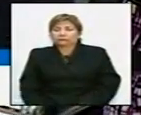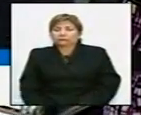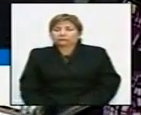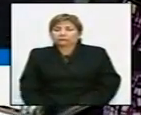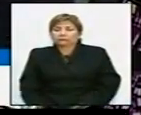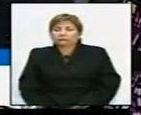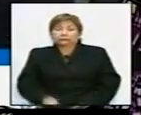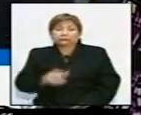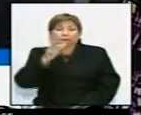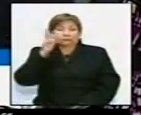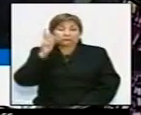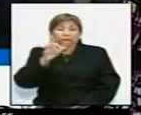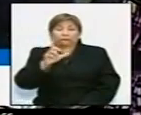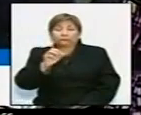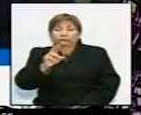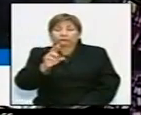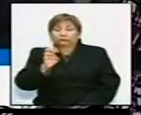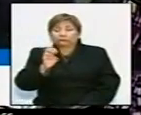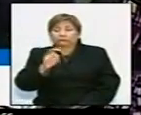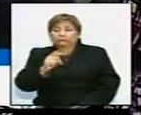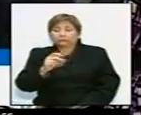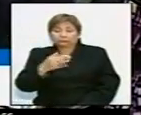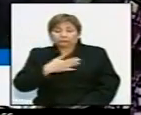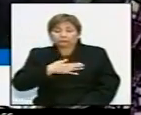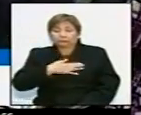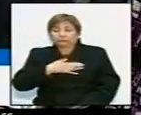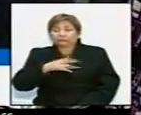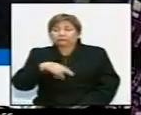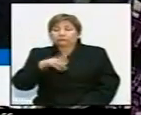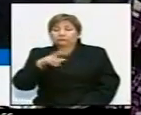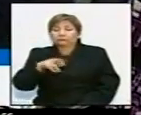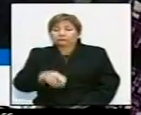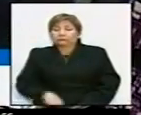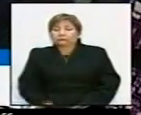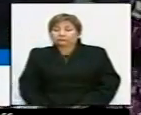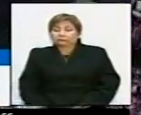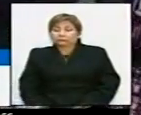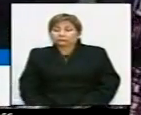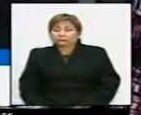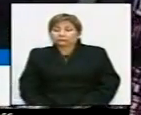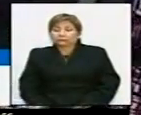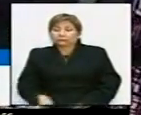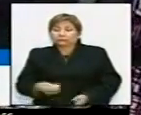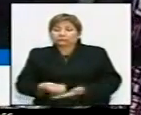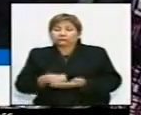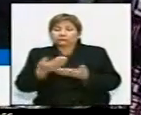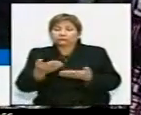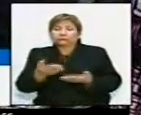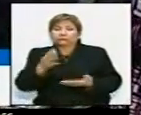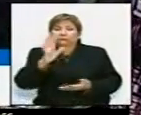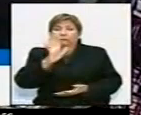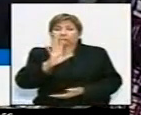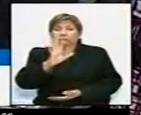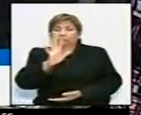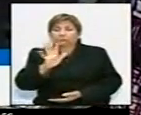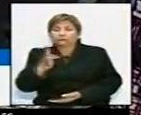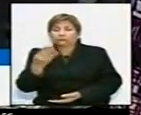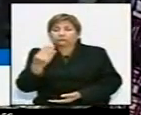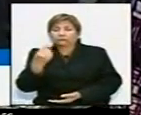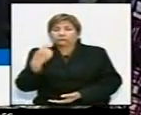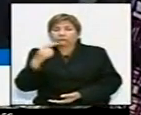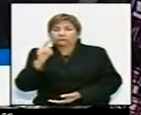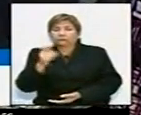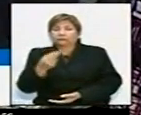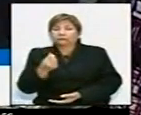En Loreto, por ejemplo, presidenta, que es mi región, se ha entregado un monto de 514 millones